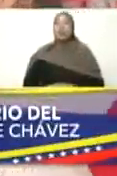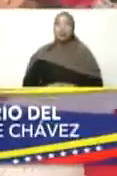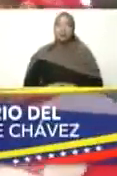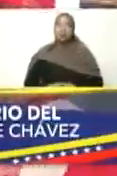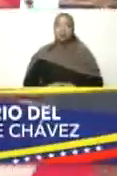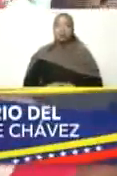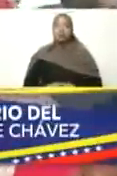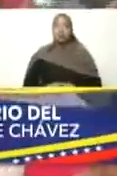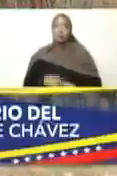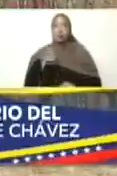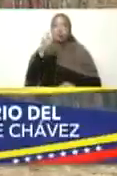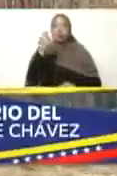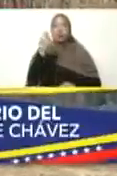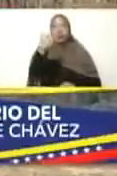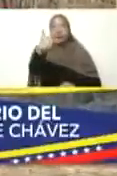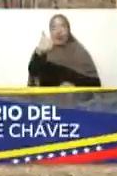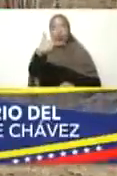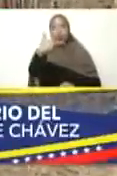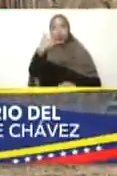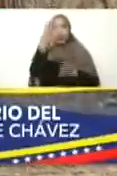A la cuenta de tres,